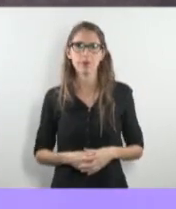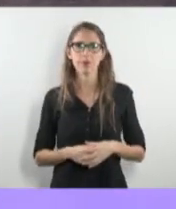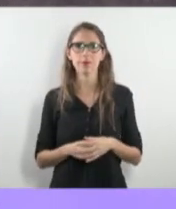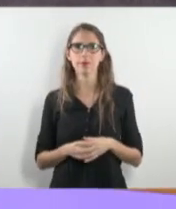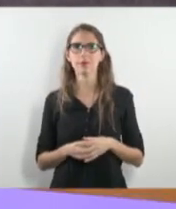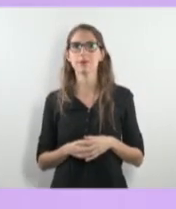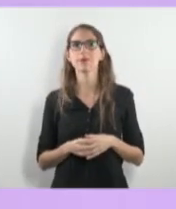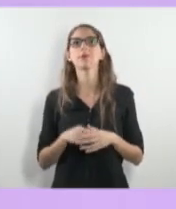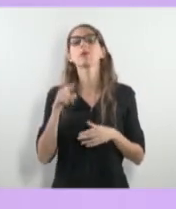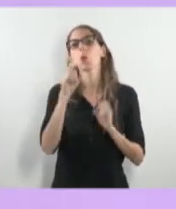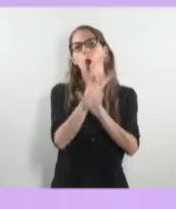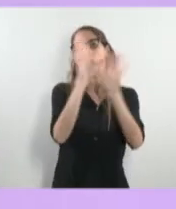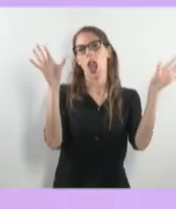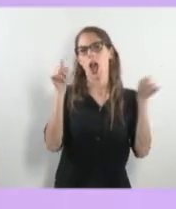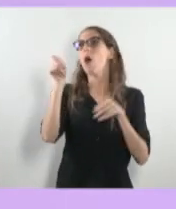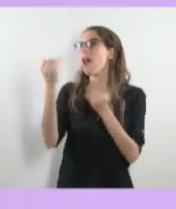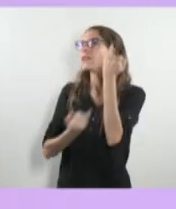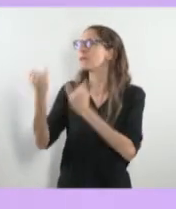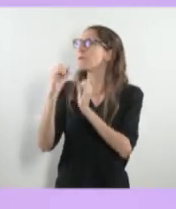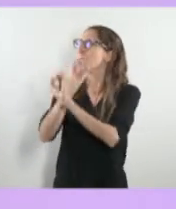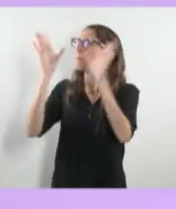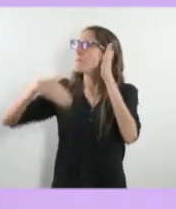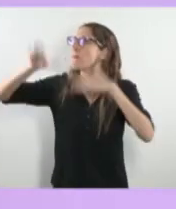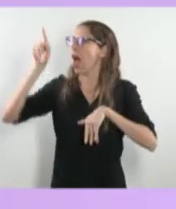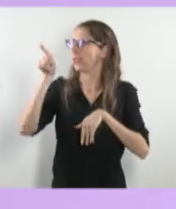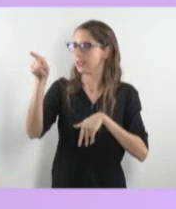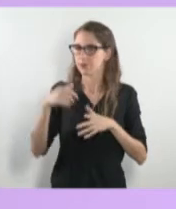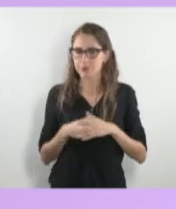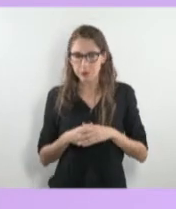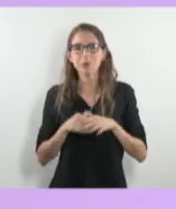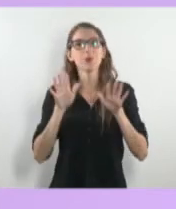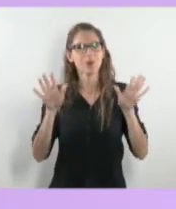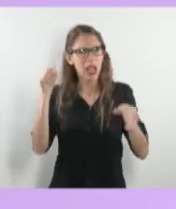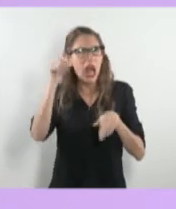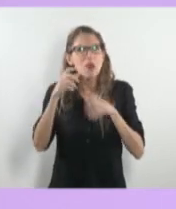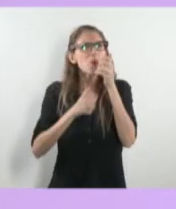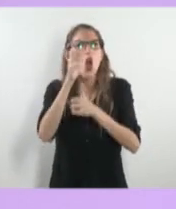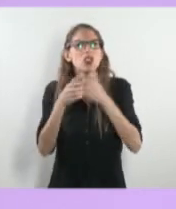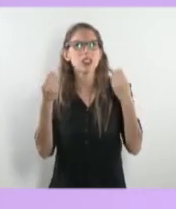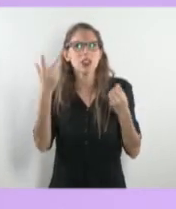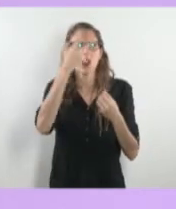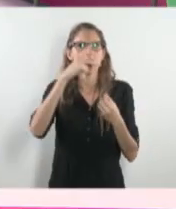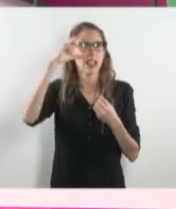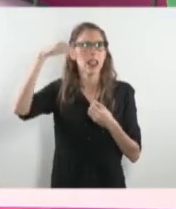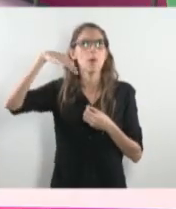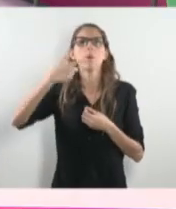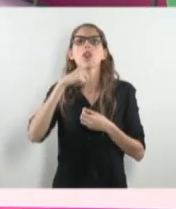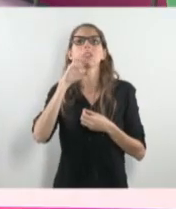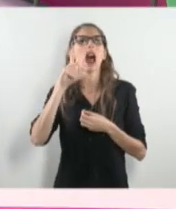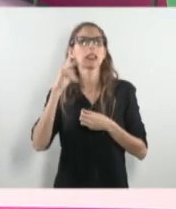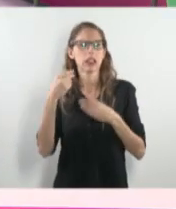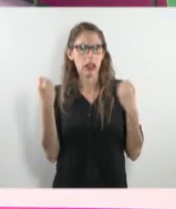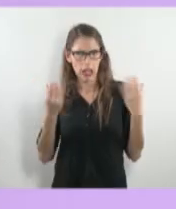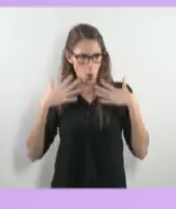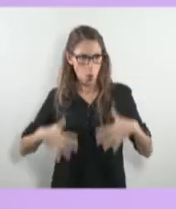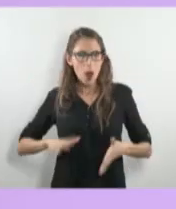Clarísimo, pero más claro si lo explicas vos también. Sí, la hemostasia es un proceso que forma parte de la defensa del cuerpo ante la lesión